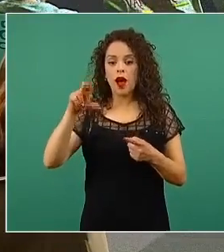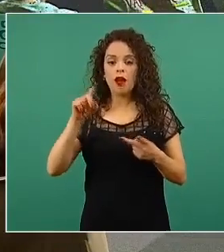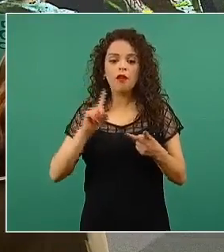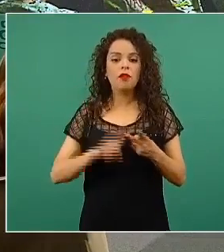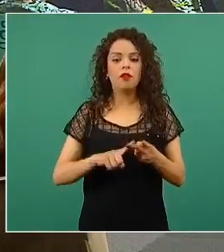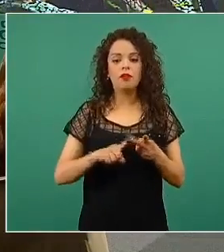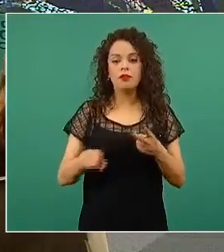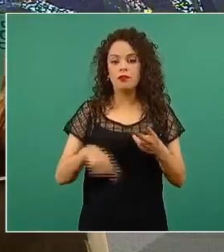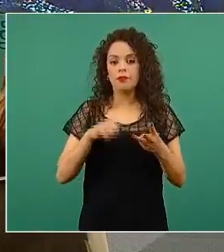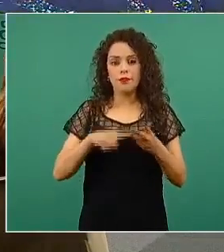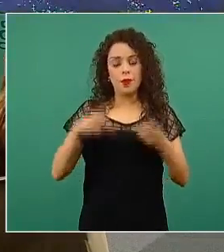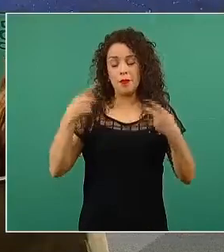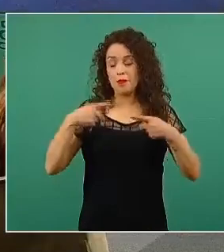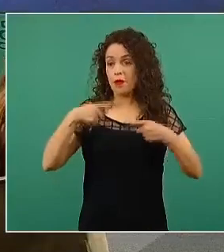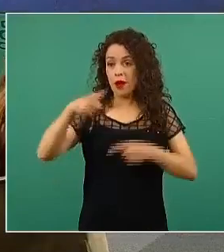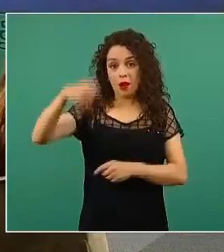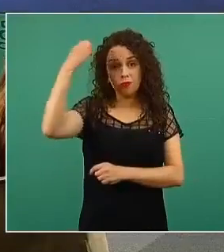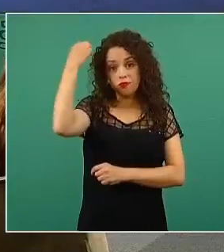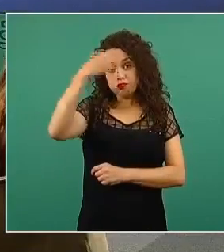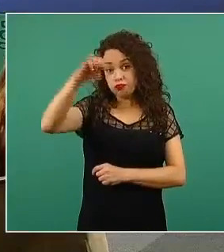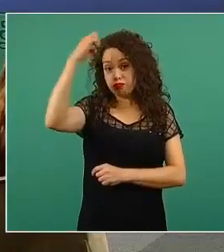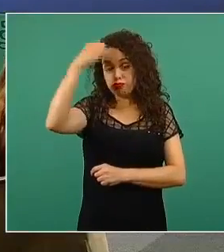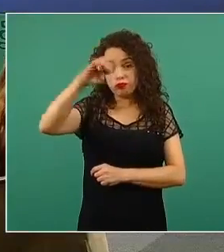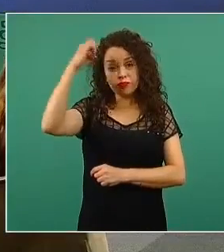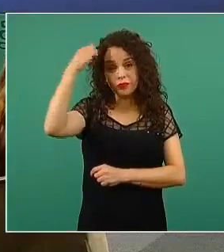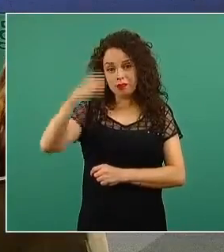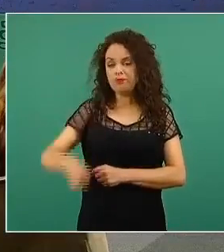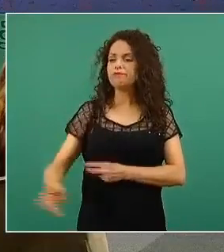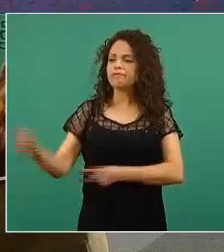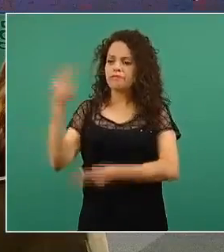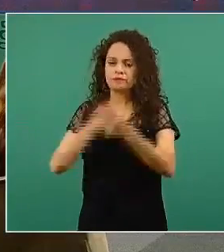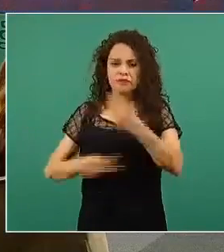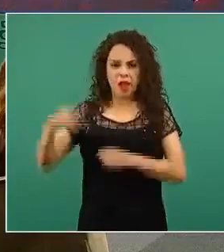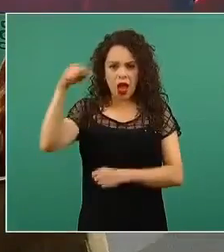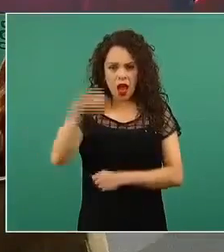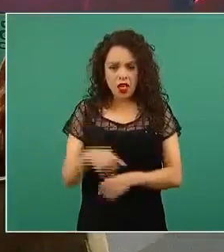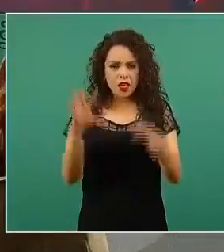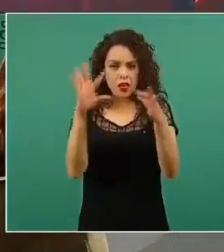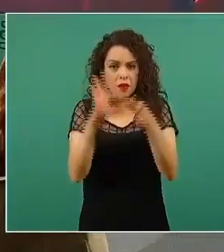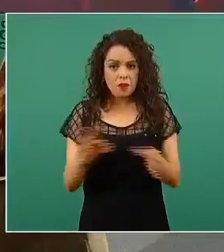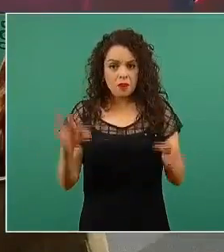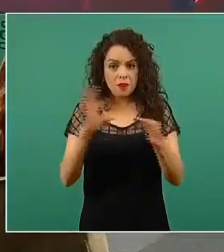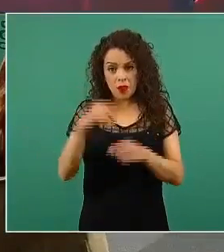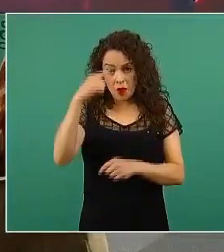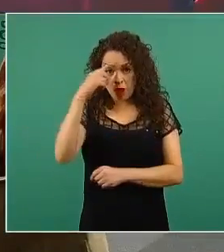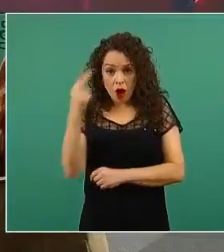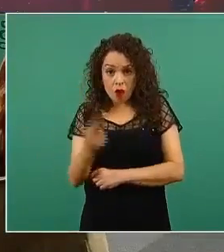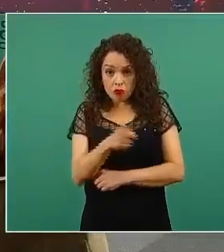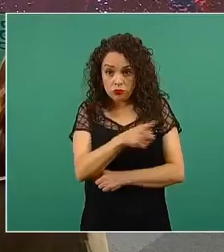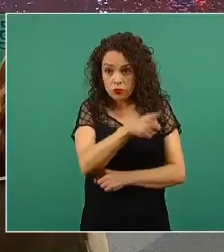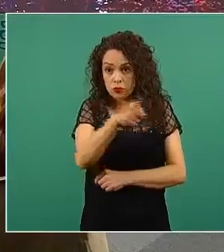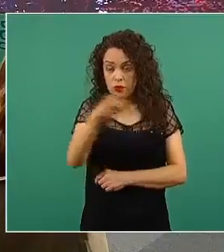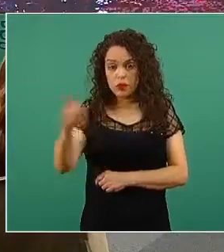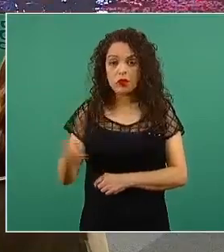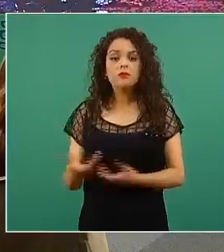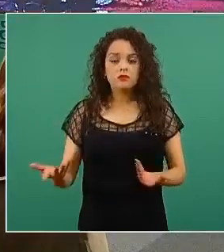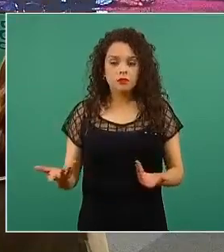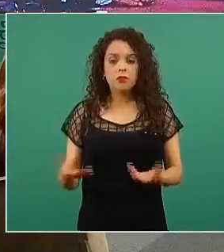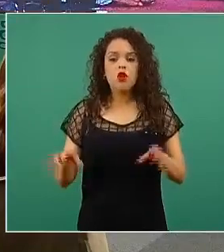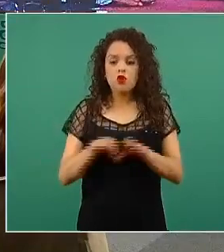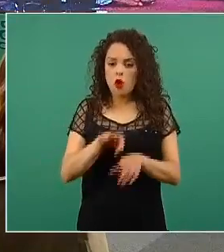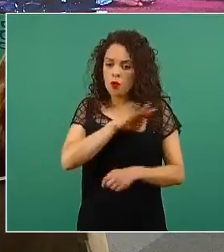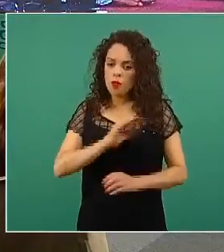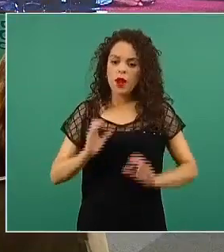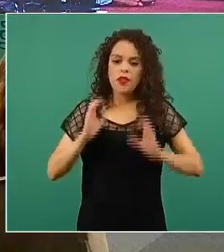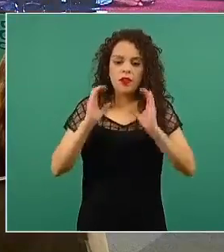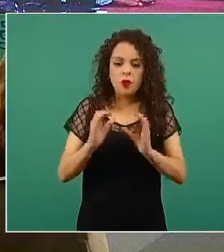las personas expertas que podían venir y explicarle a usted que está en casa cuál era la situación, cómo podíamos